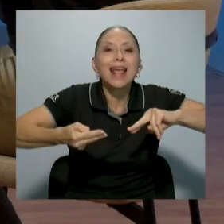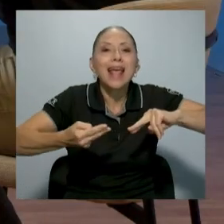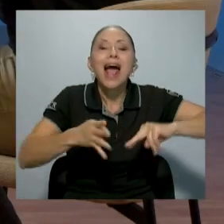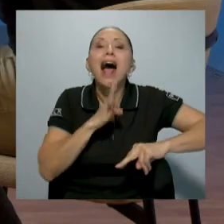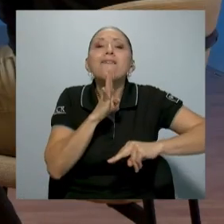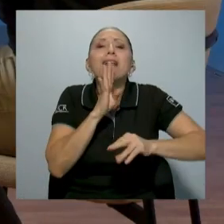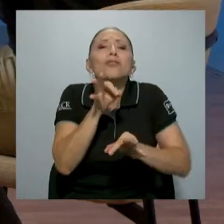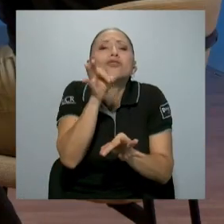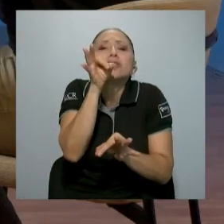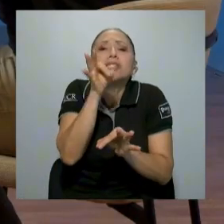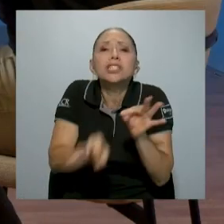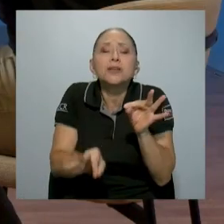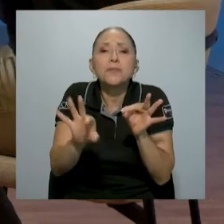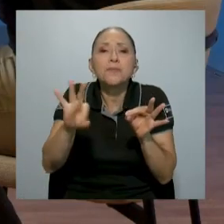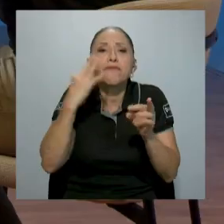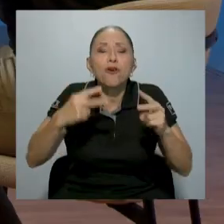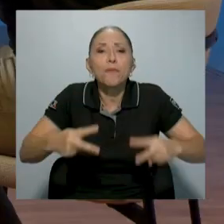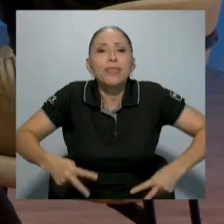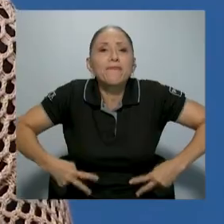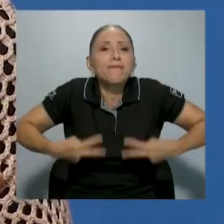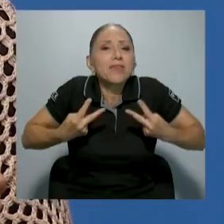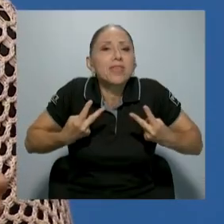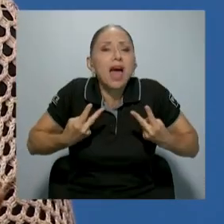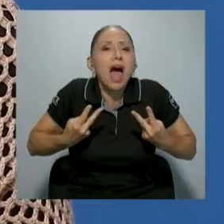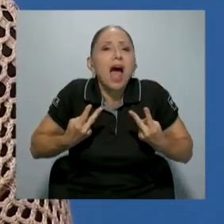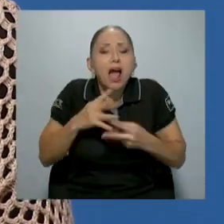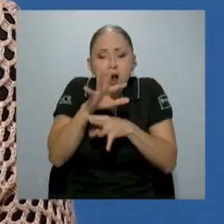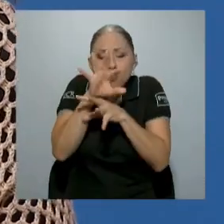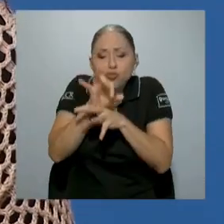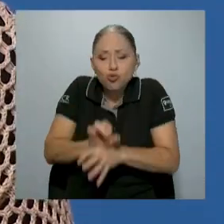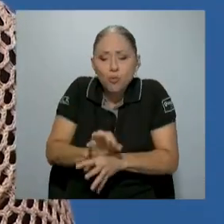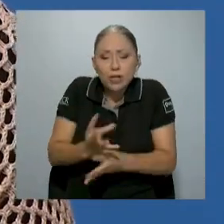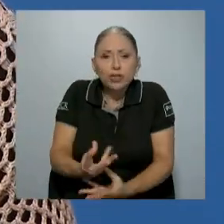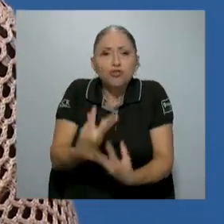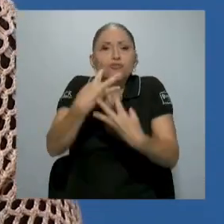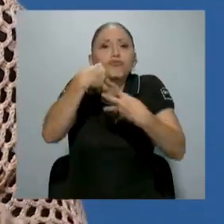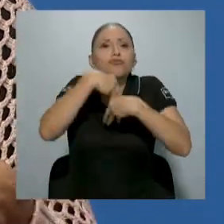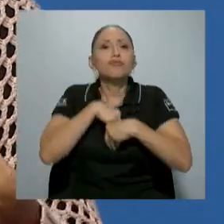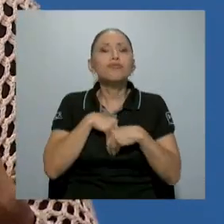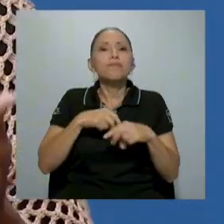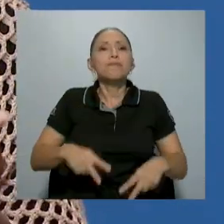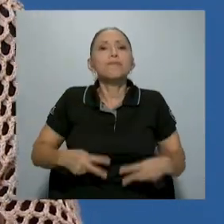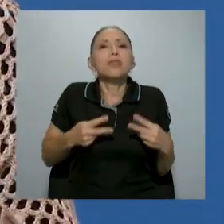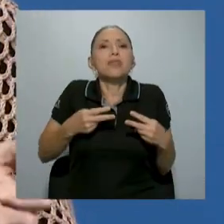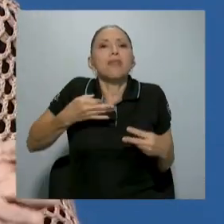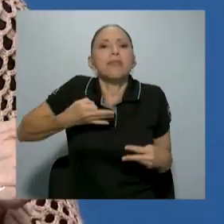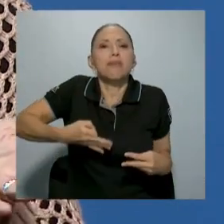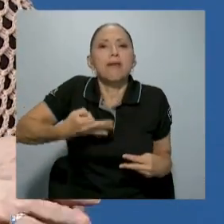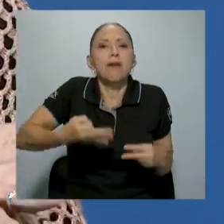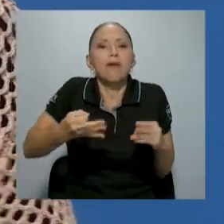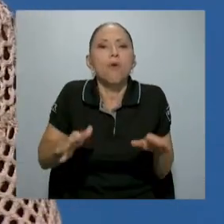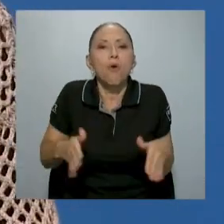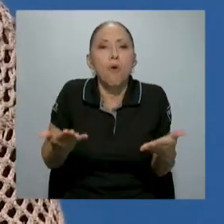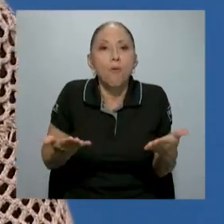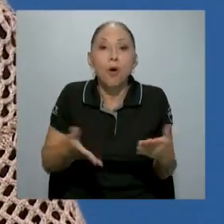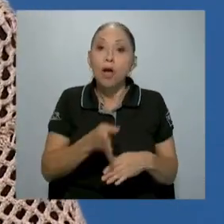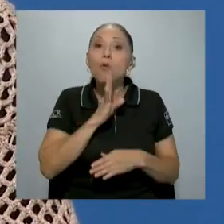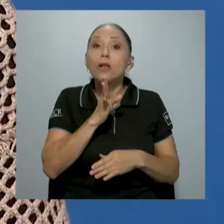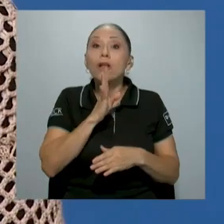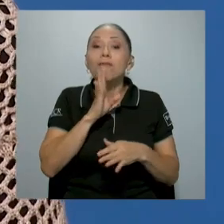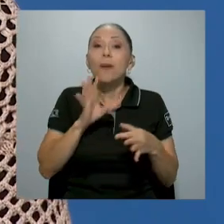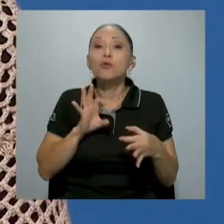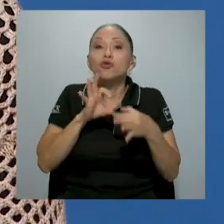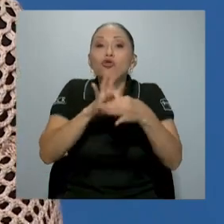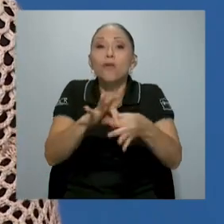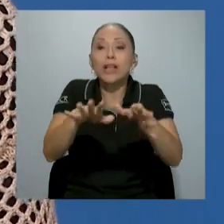simple, cómo poder incorporarlo en nuestra vida diaria. Y cuando hablamos de zonas azules, que son